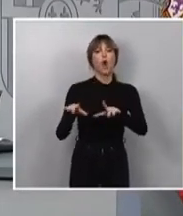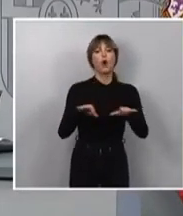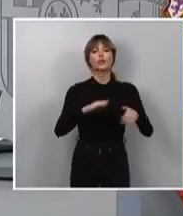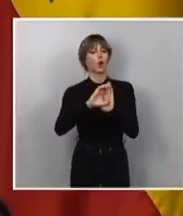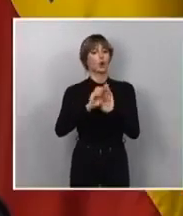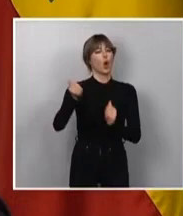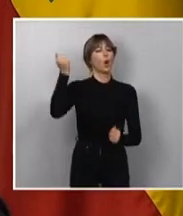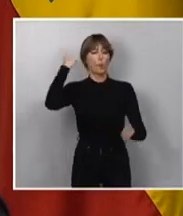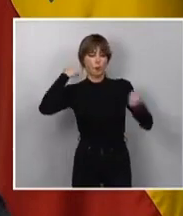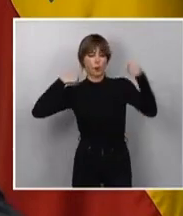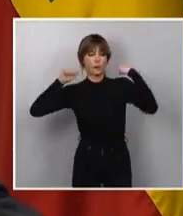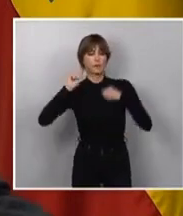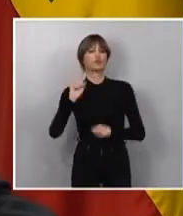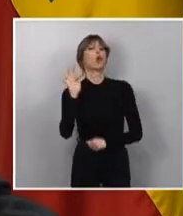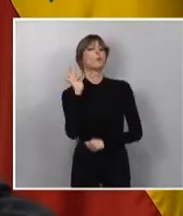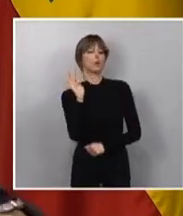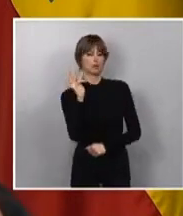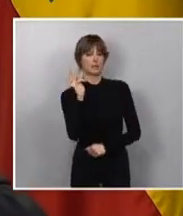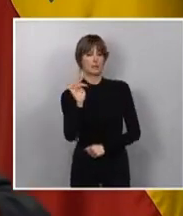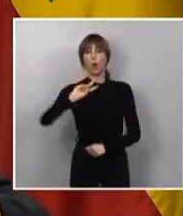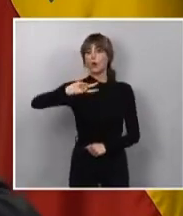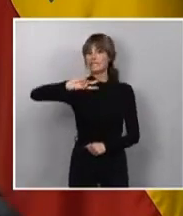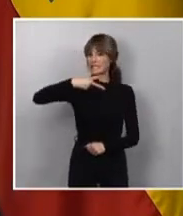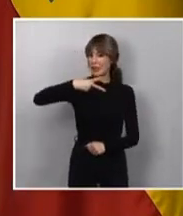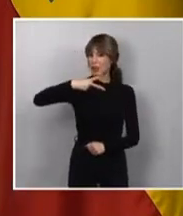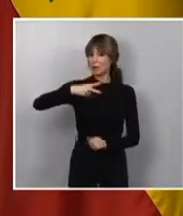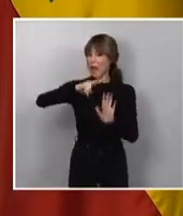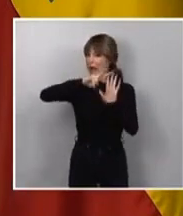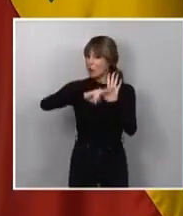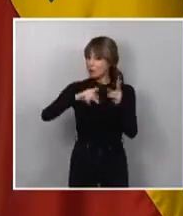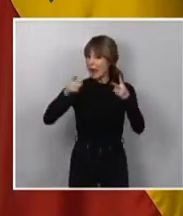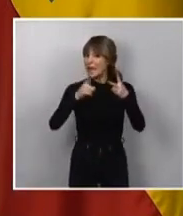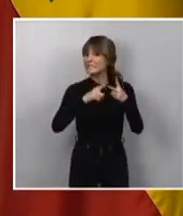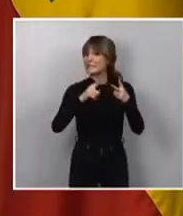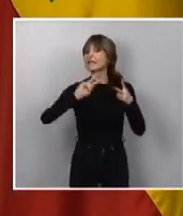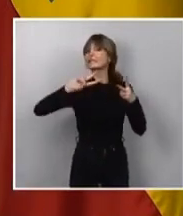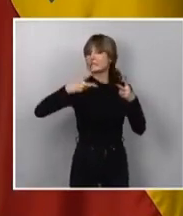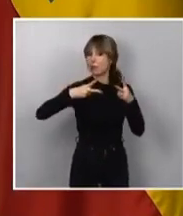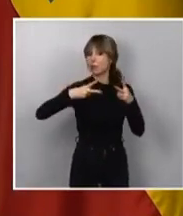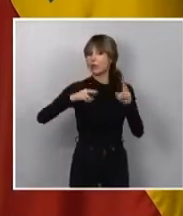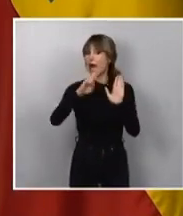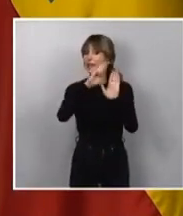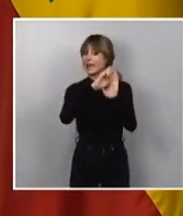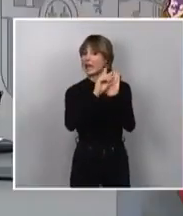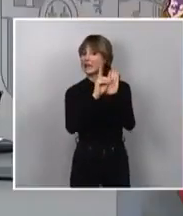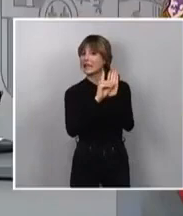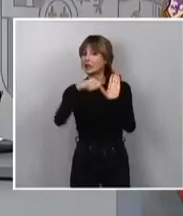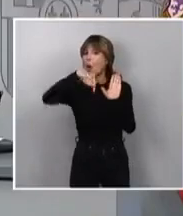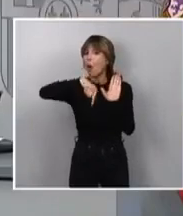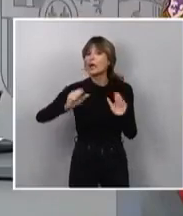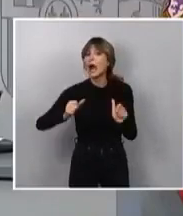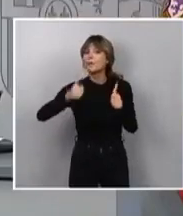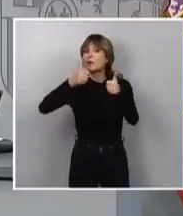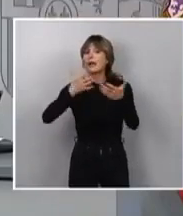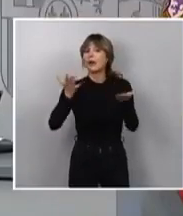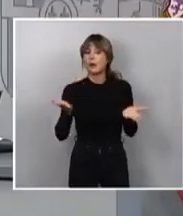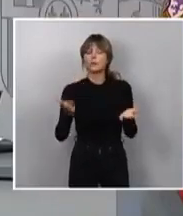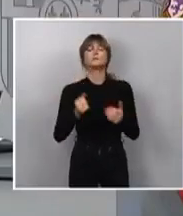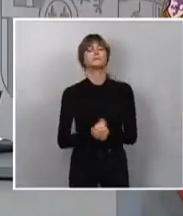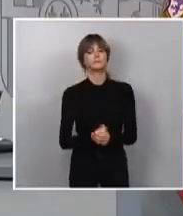quitando derechos en este caso a generaciones futuras para comprar votos y teniendo una visión absolutamente